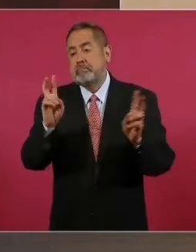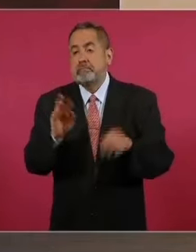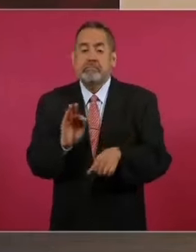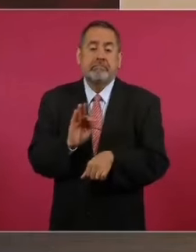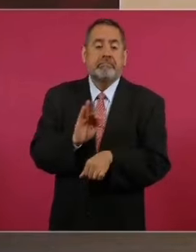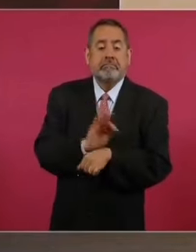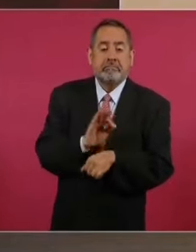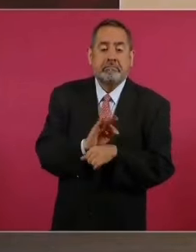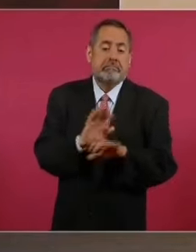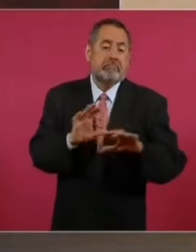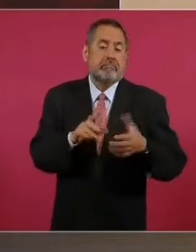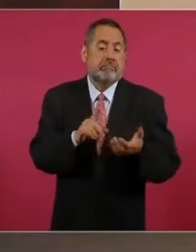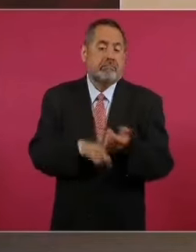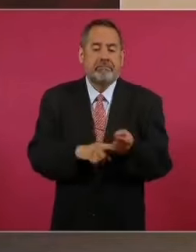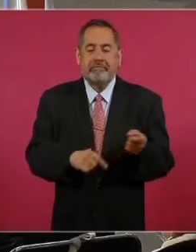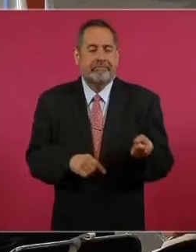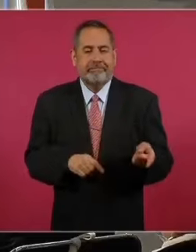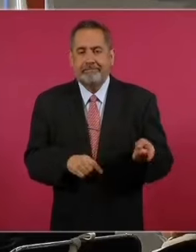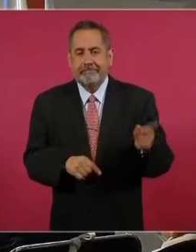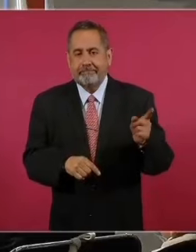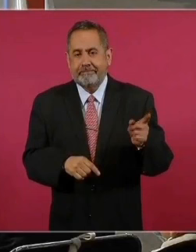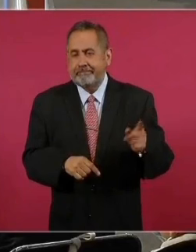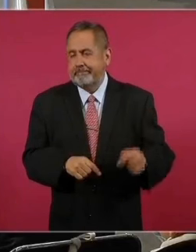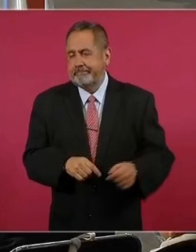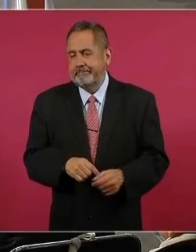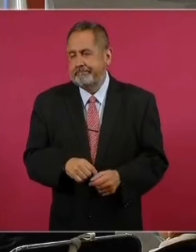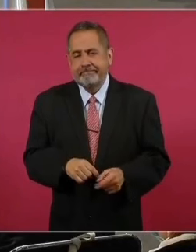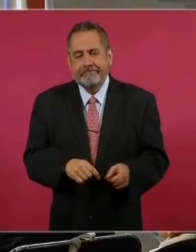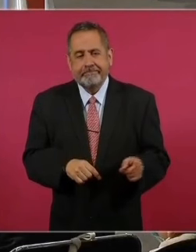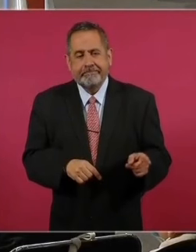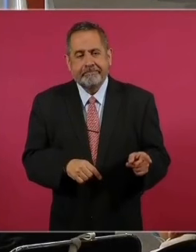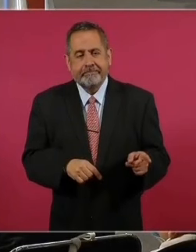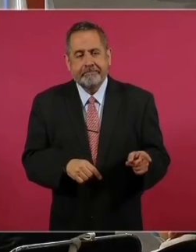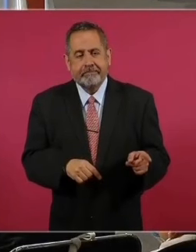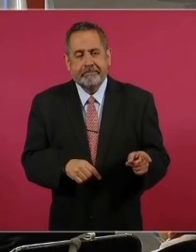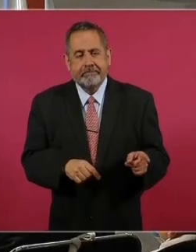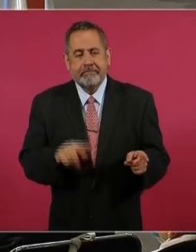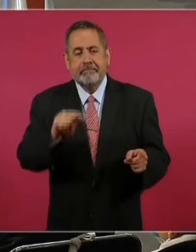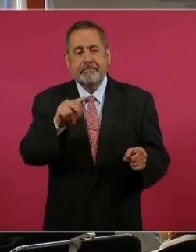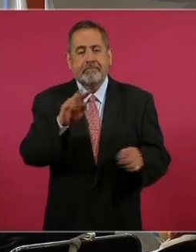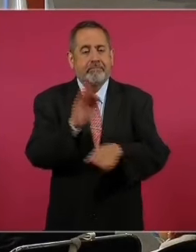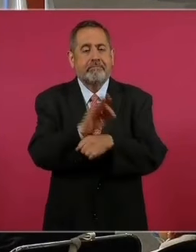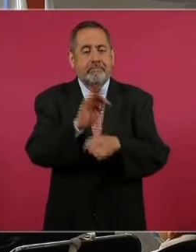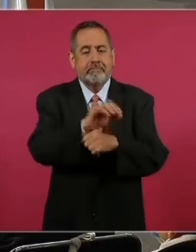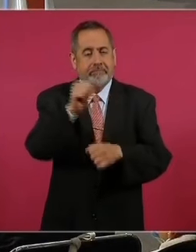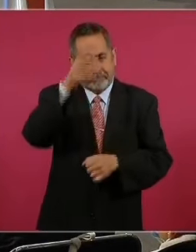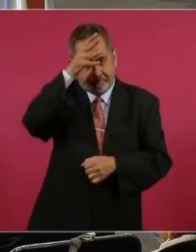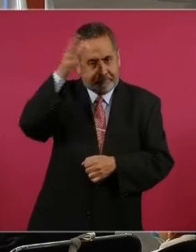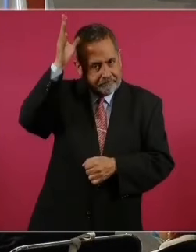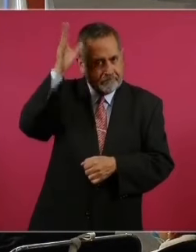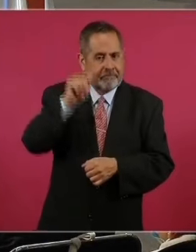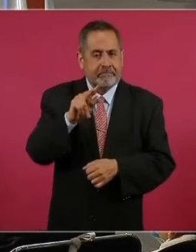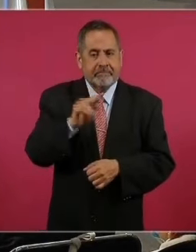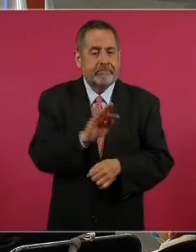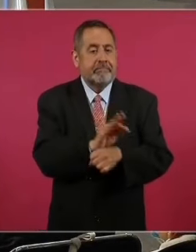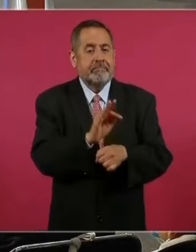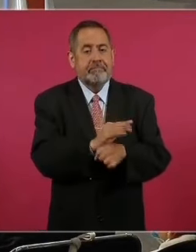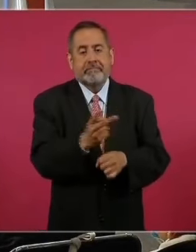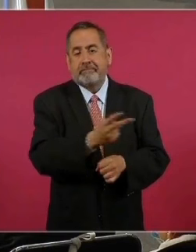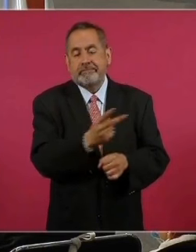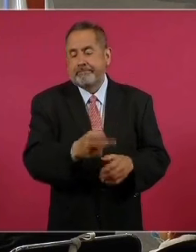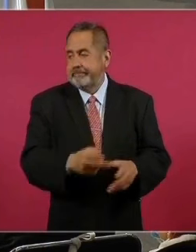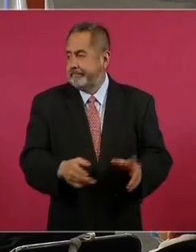el policía y se está haciendo la investigación desde luego la búsqueda